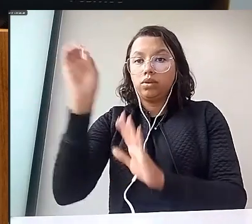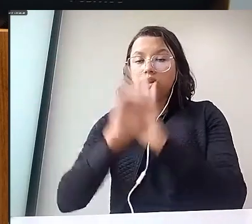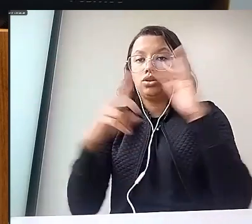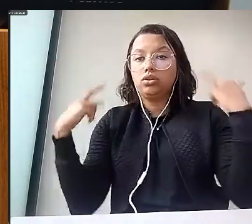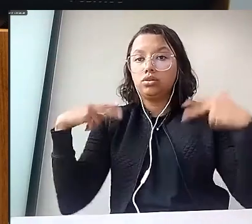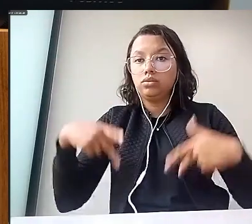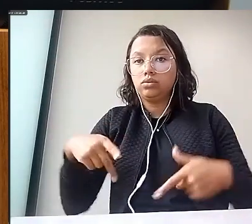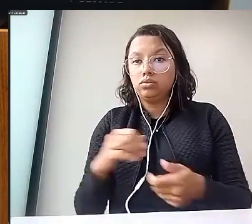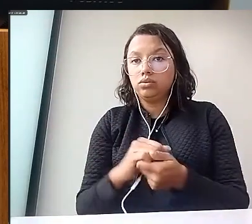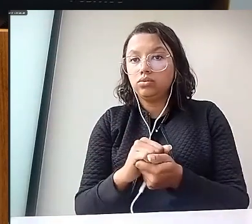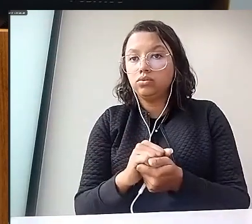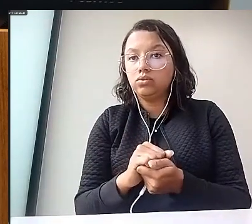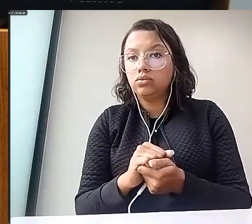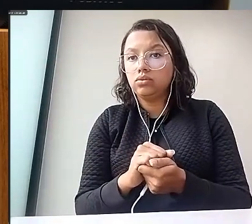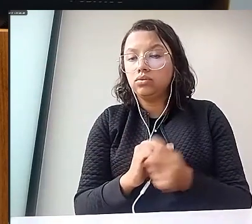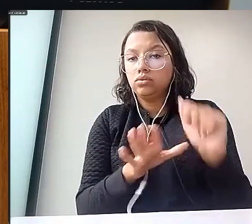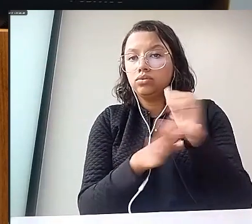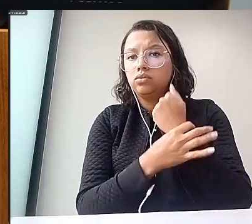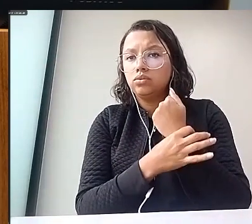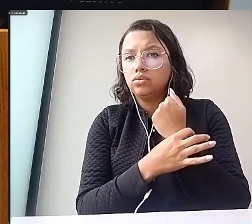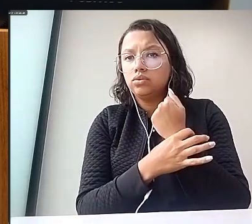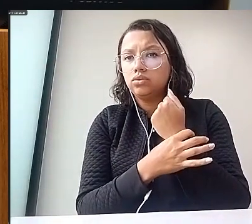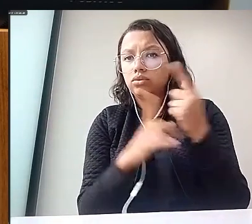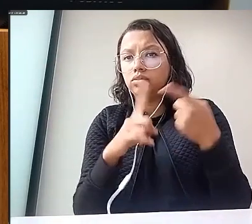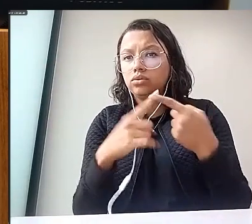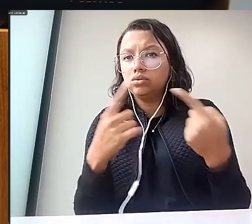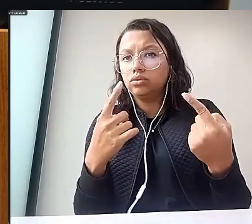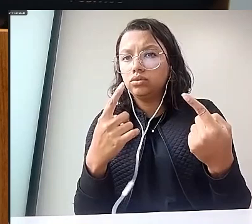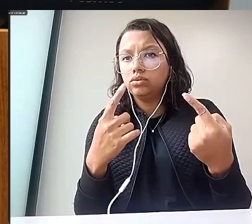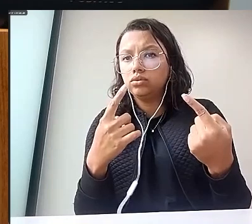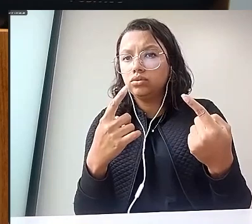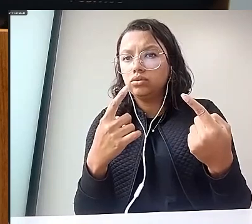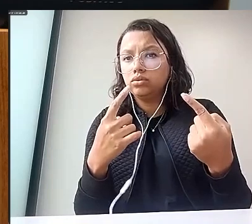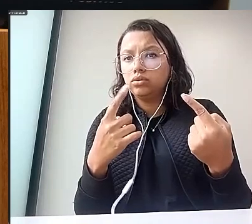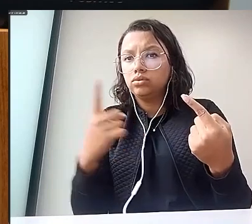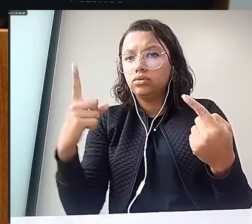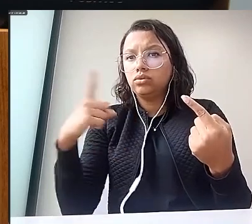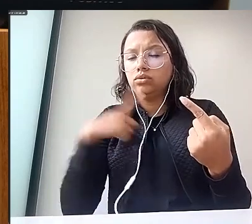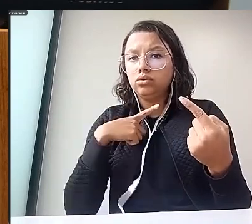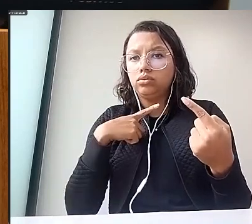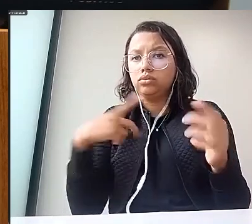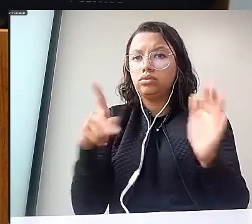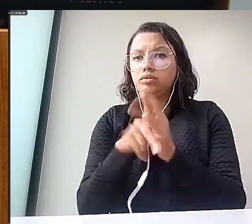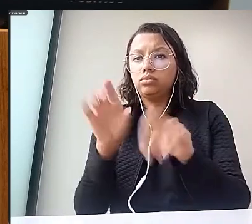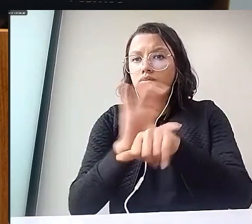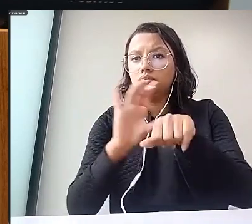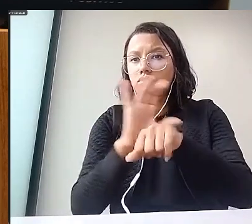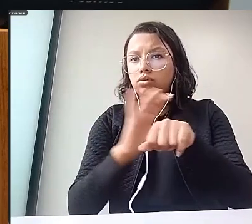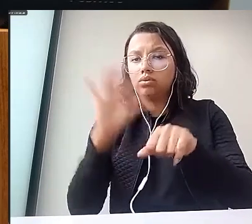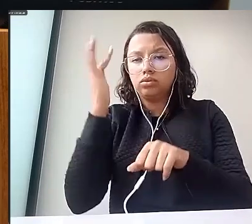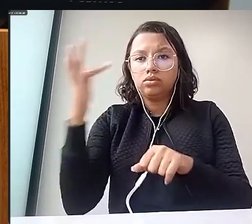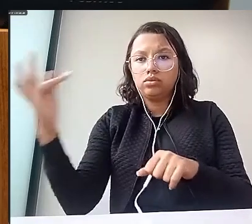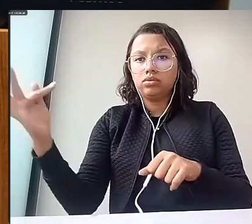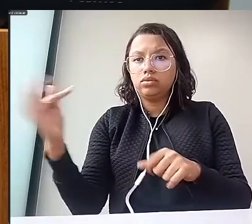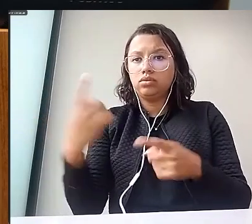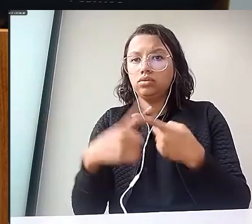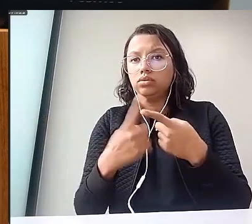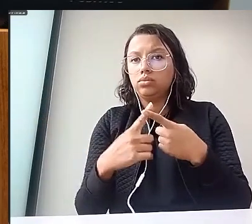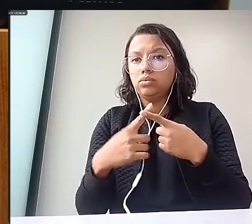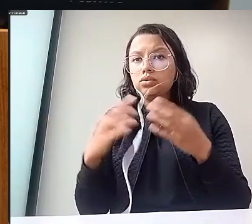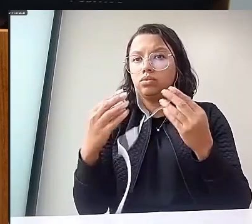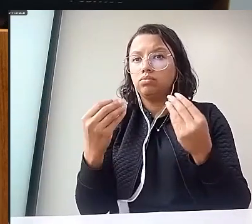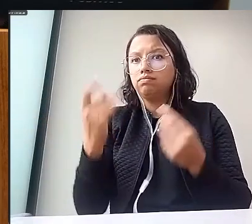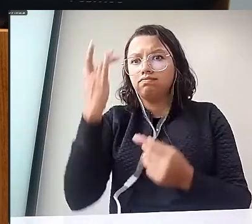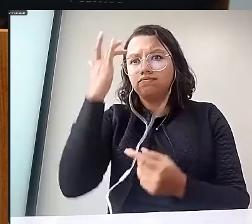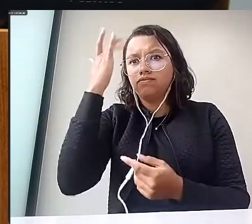fueron protegidos más que la propia Constitución francesa, porque era muy fácil para